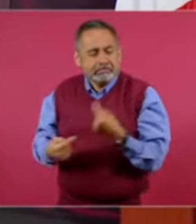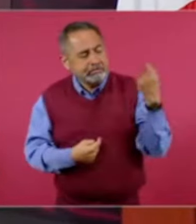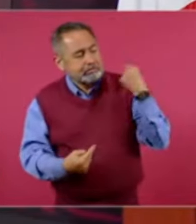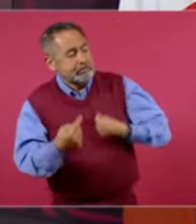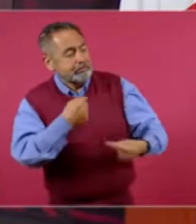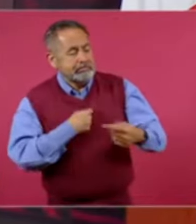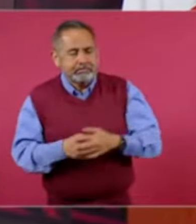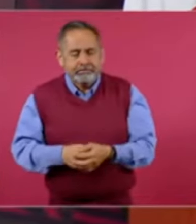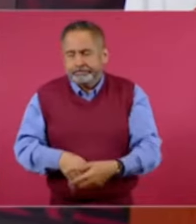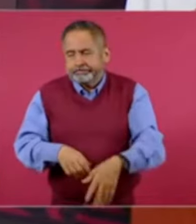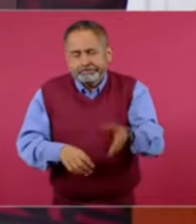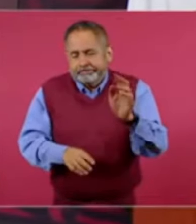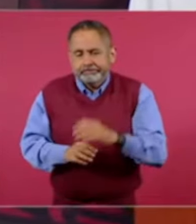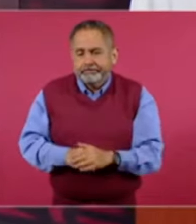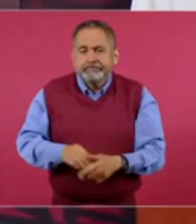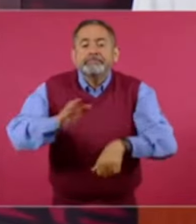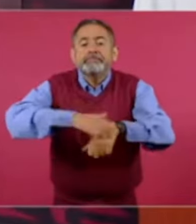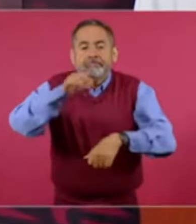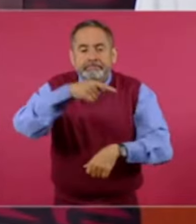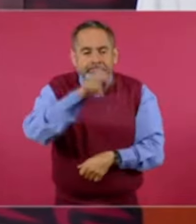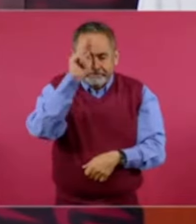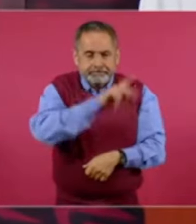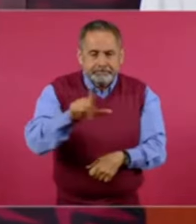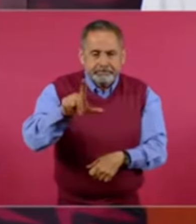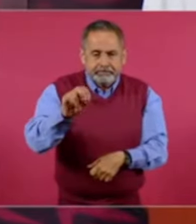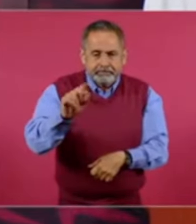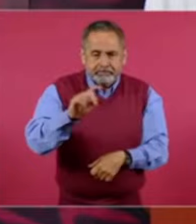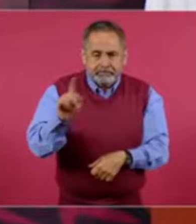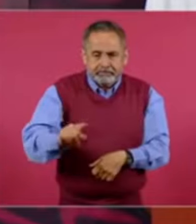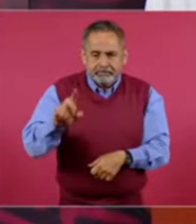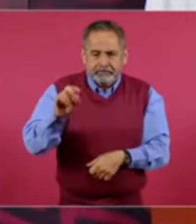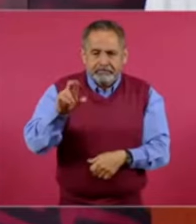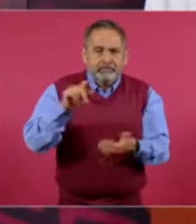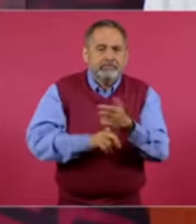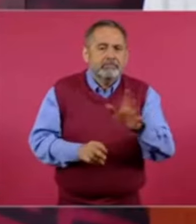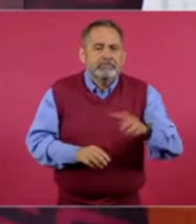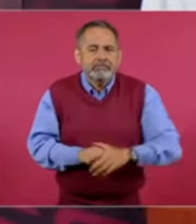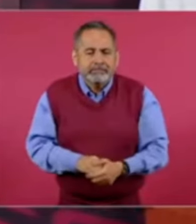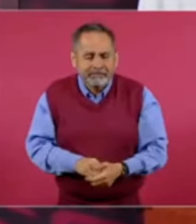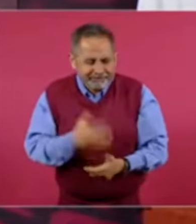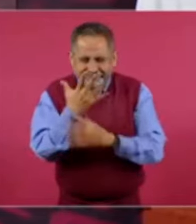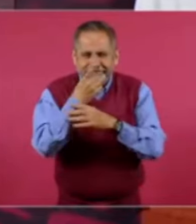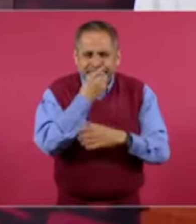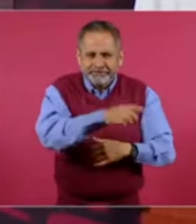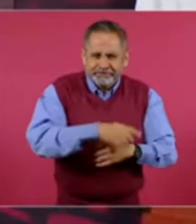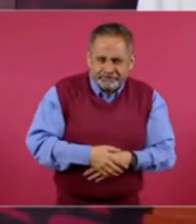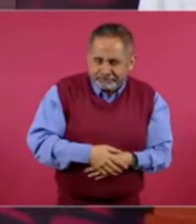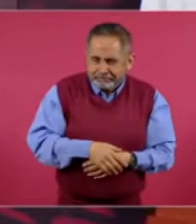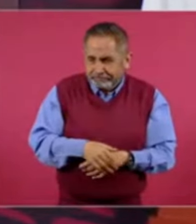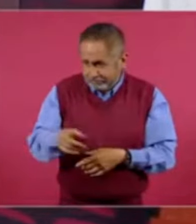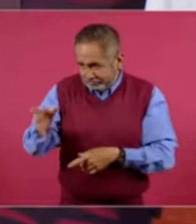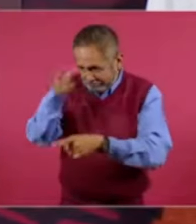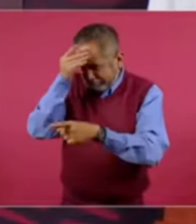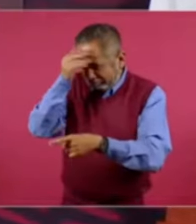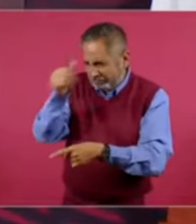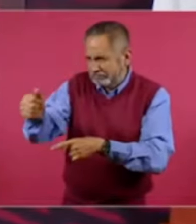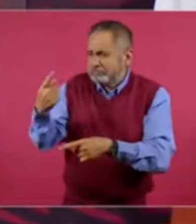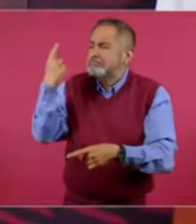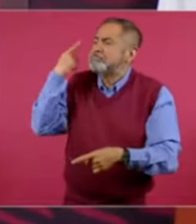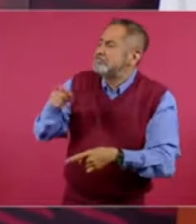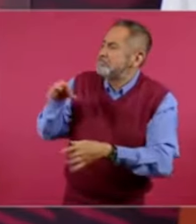Y todavía más, porque López Dóriga les dice: tengan, ahí está su